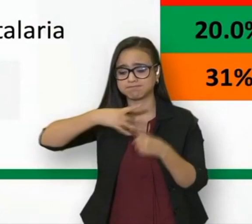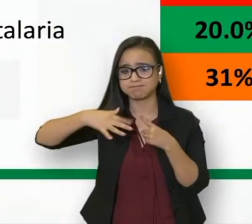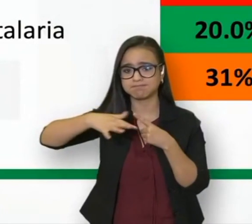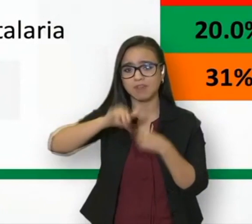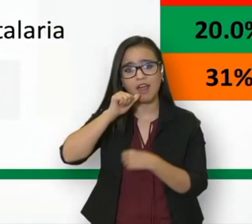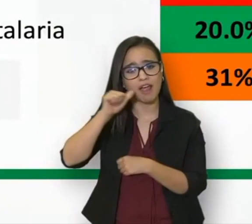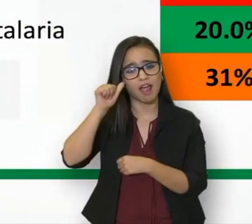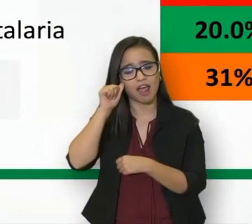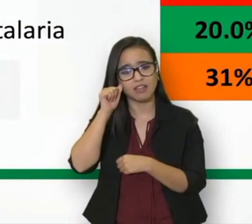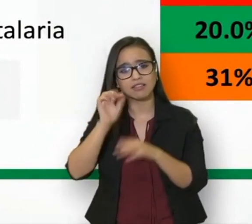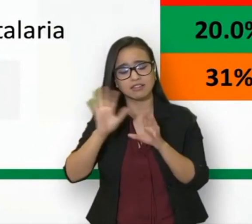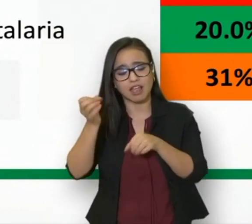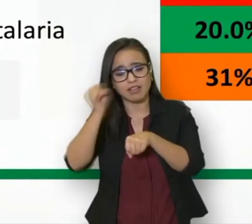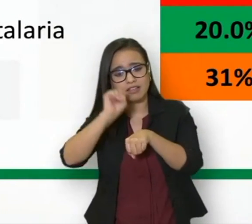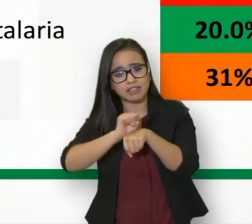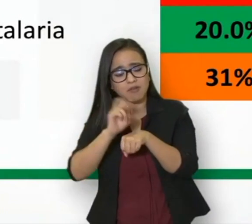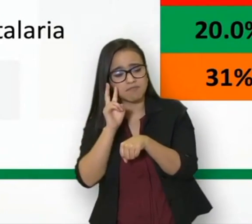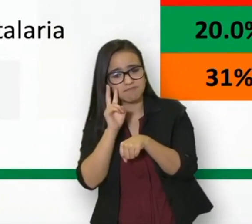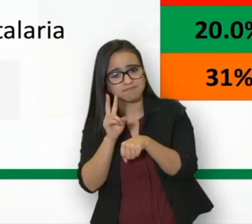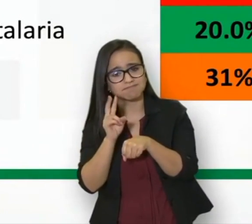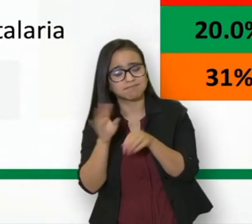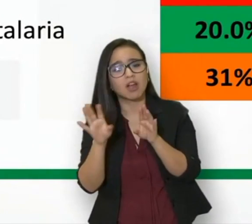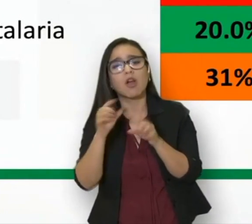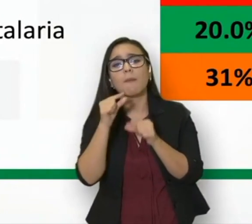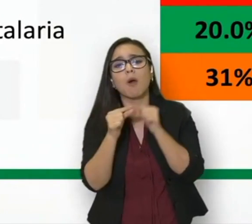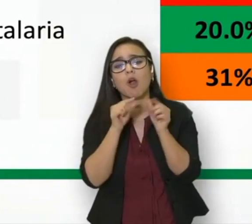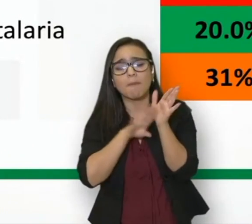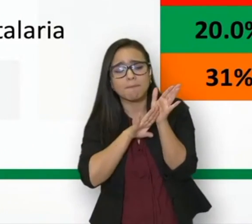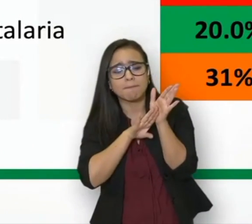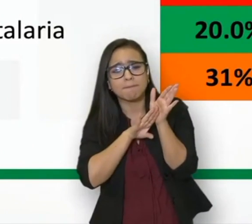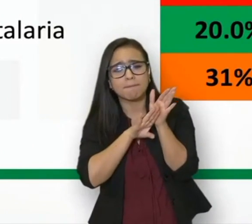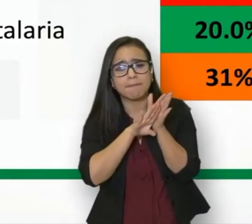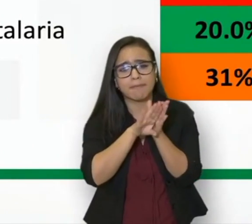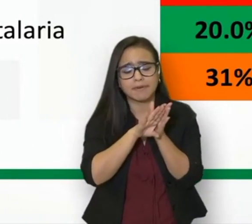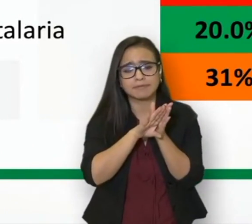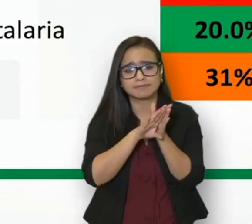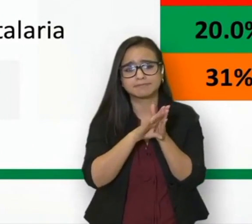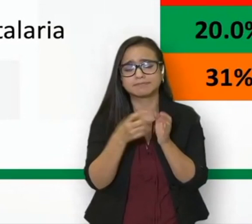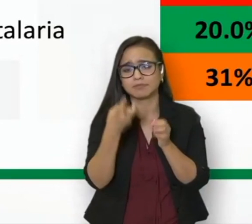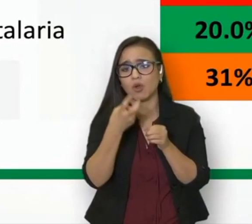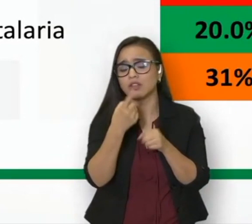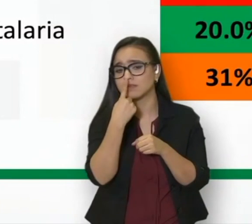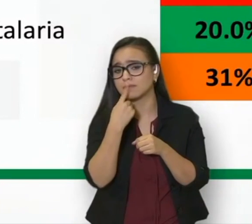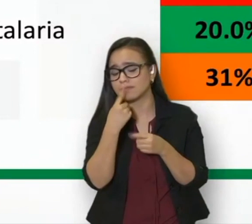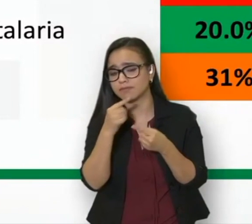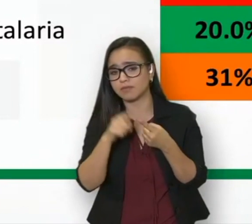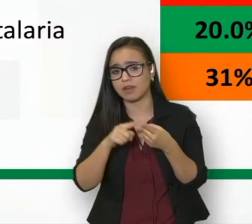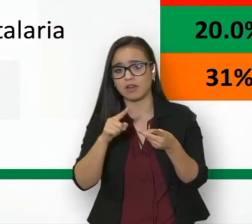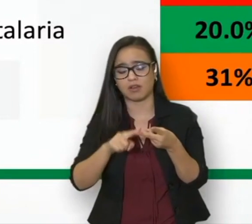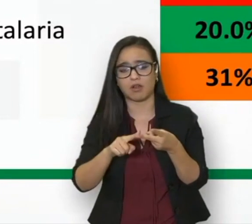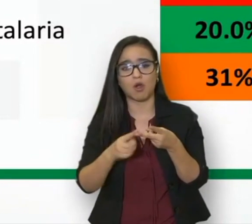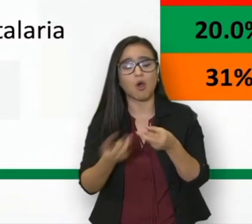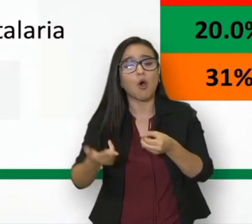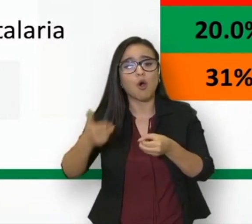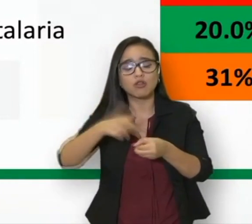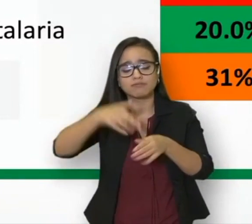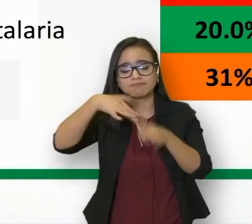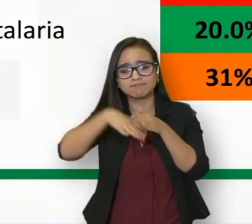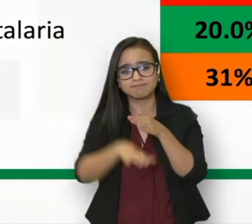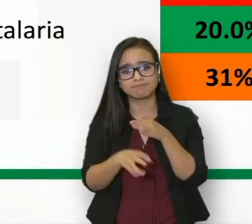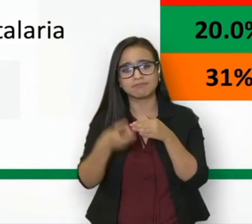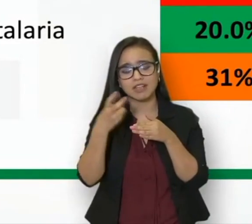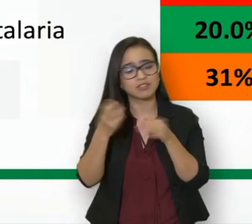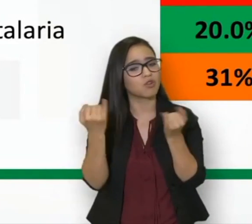semana anterior pues va en ascenso de tal manera que aparecemos en rojo la tendencia de hospitalización también hemos observado